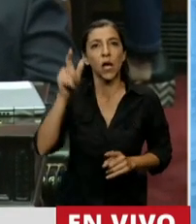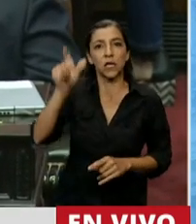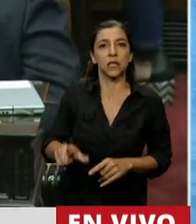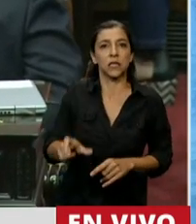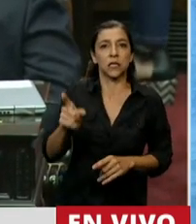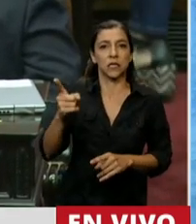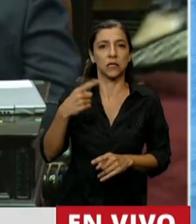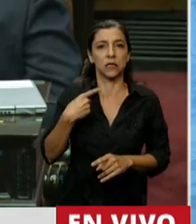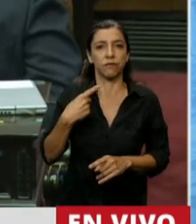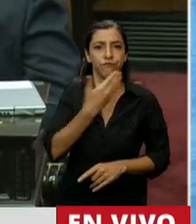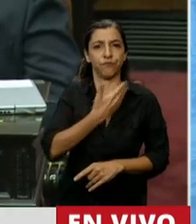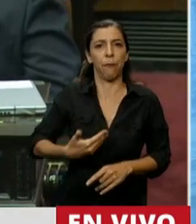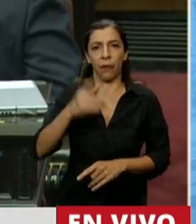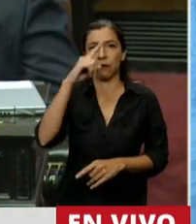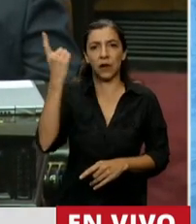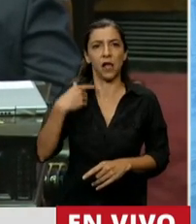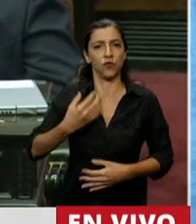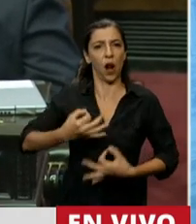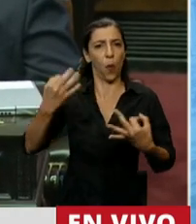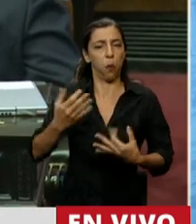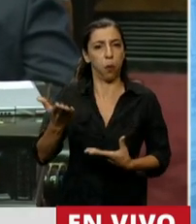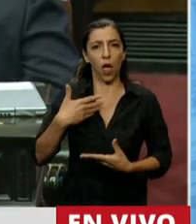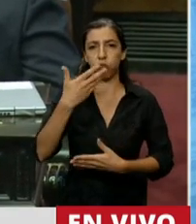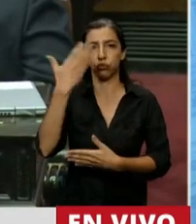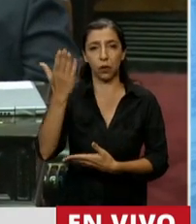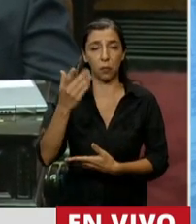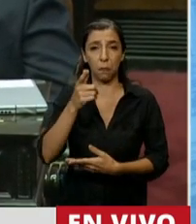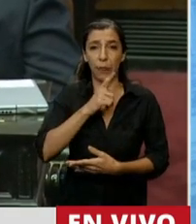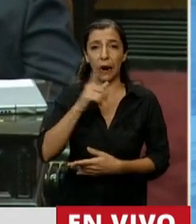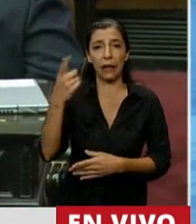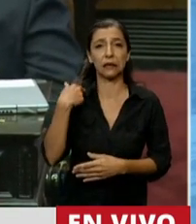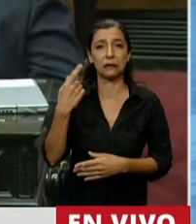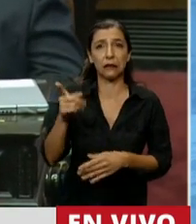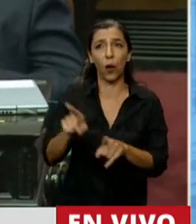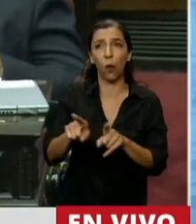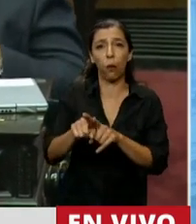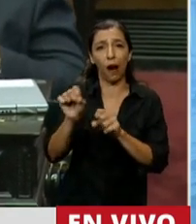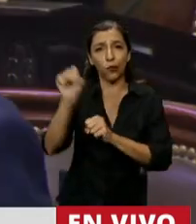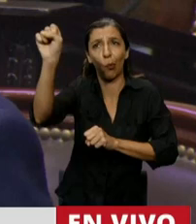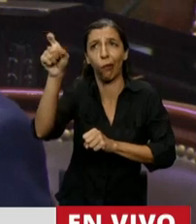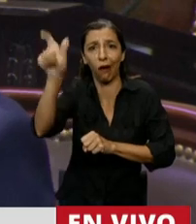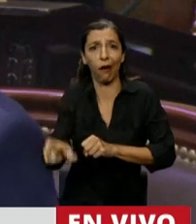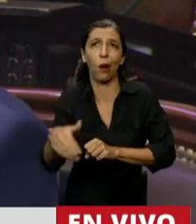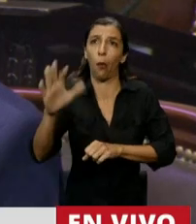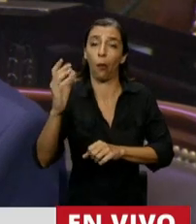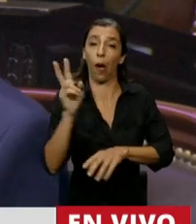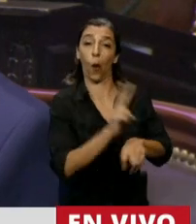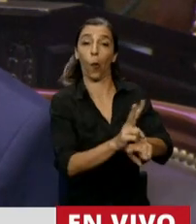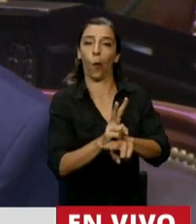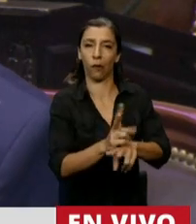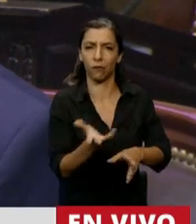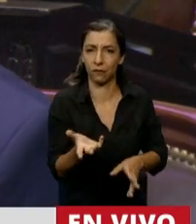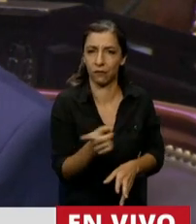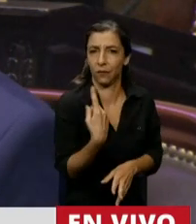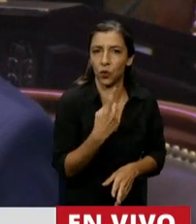superhéroe que garantizaba que él personalmente iba a cuidar de los argentinos y de que los argentinos